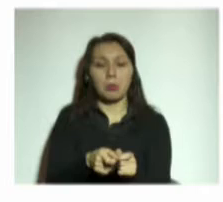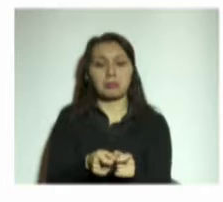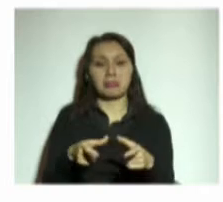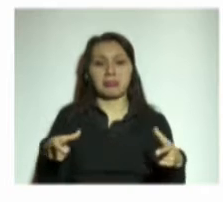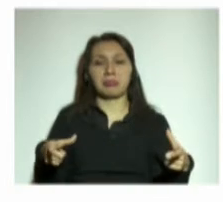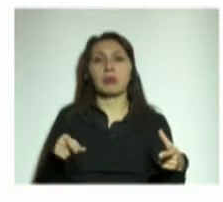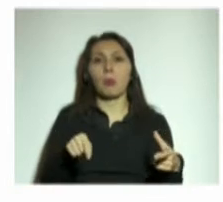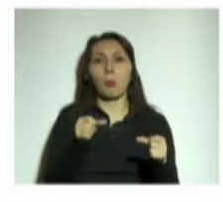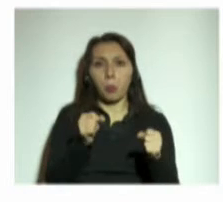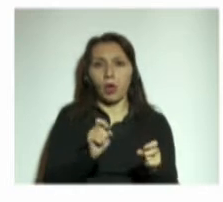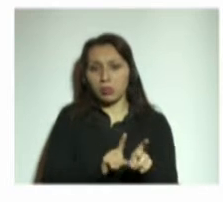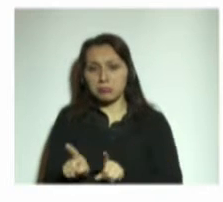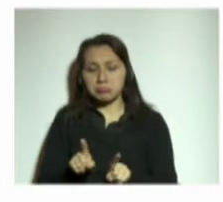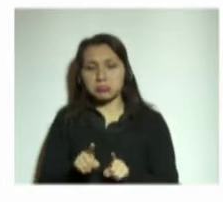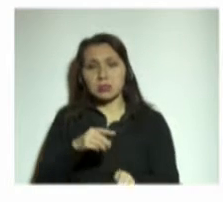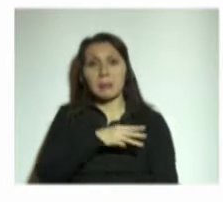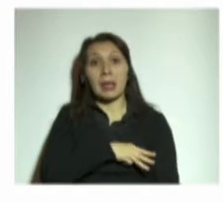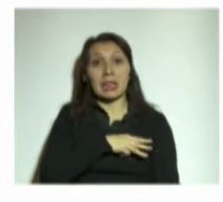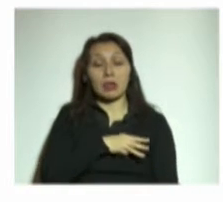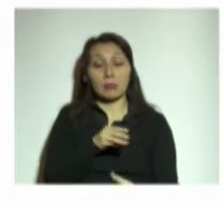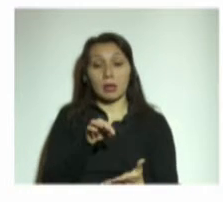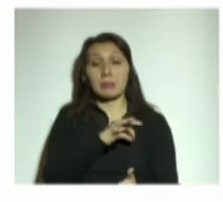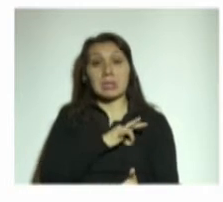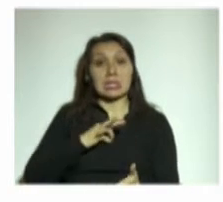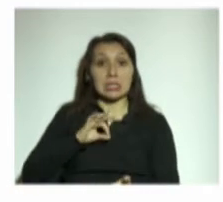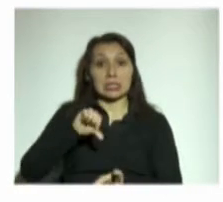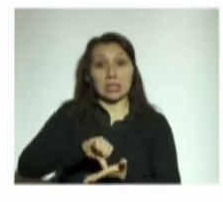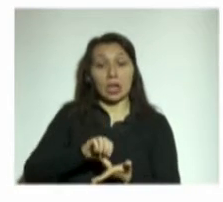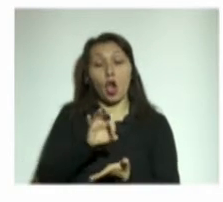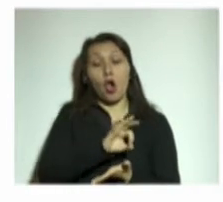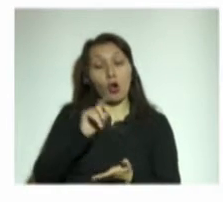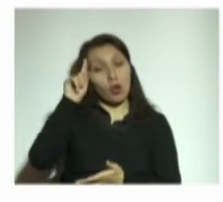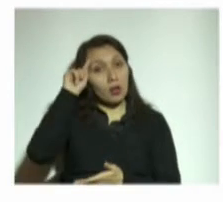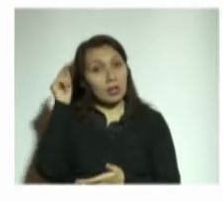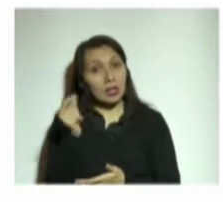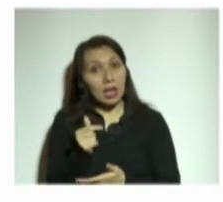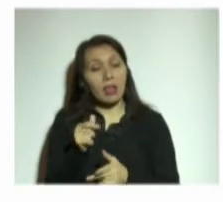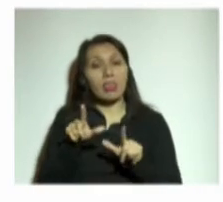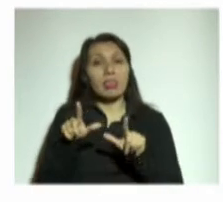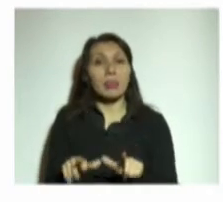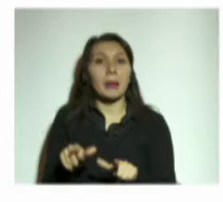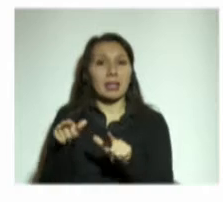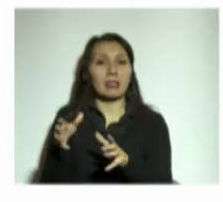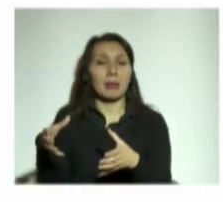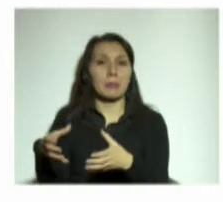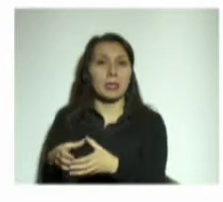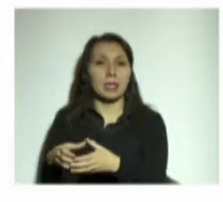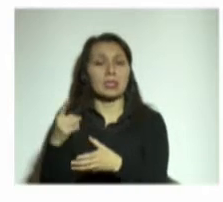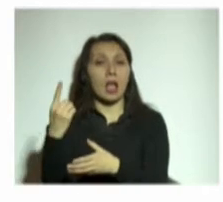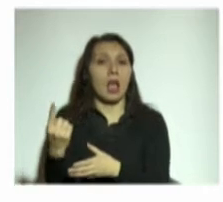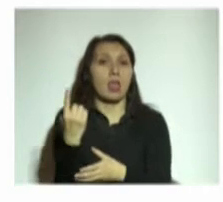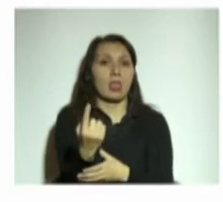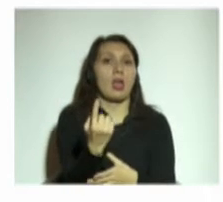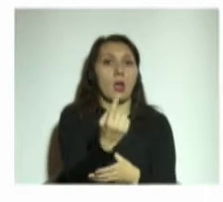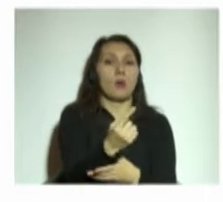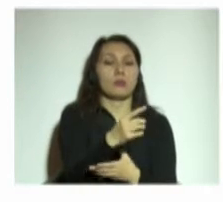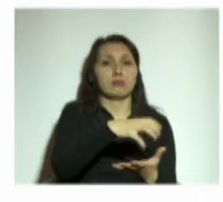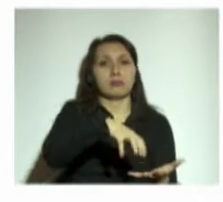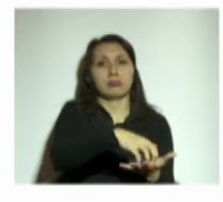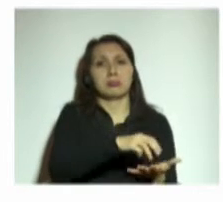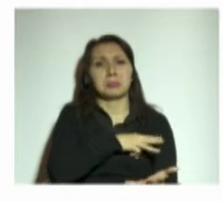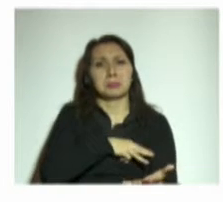Tú puedes gestionar las metrópolis desde el Ministerio Central o puedes crear unos departamentos en cada una de esas